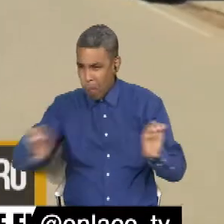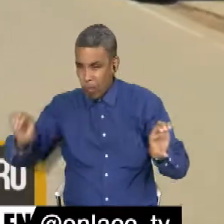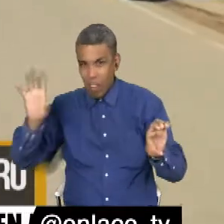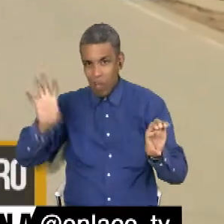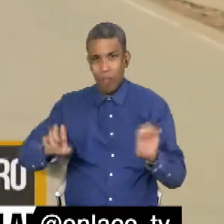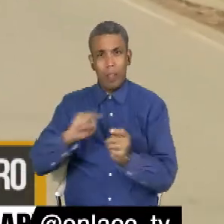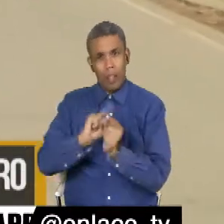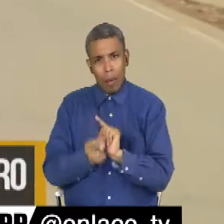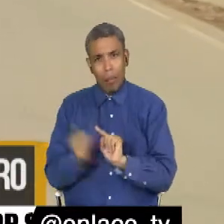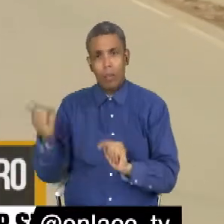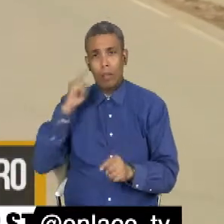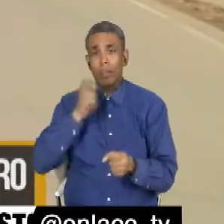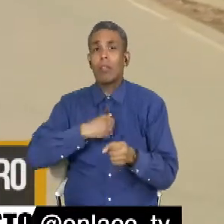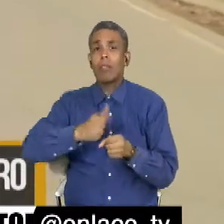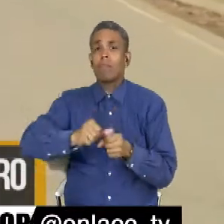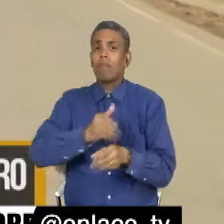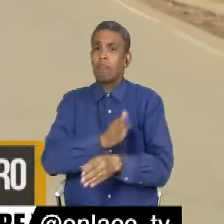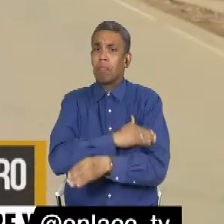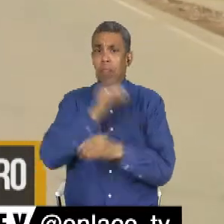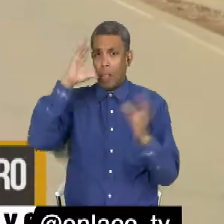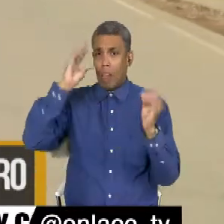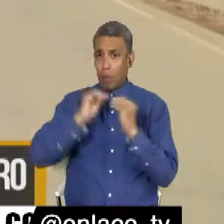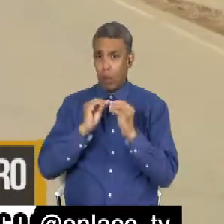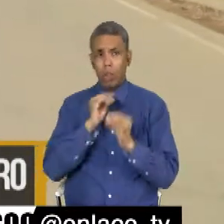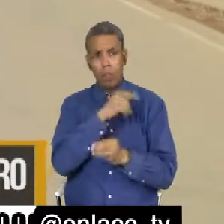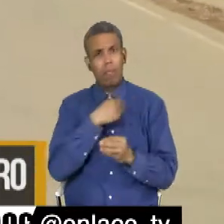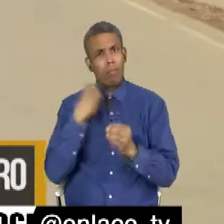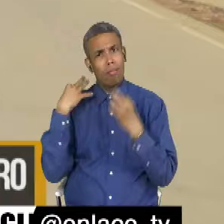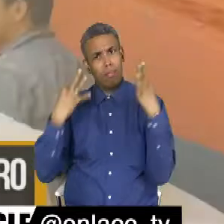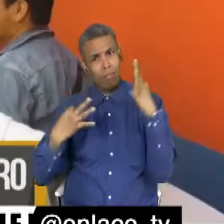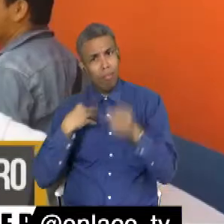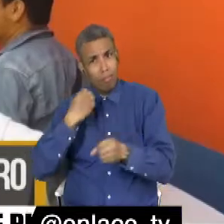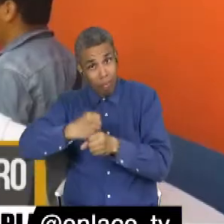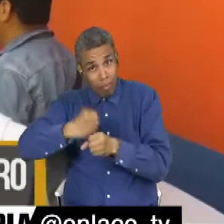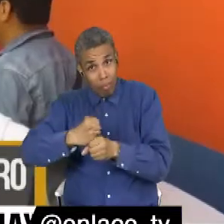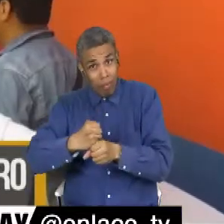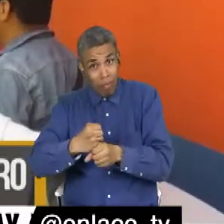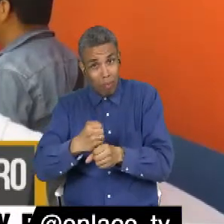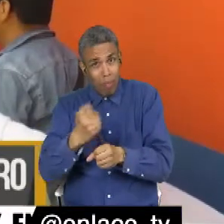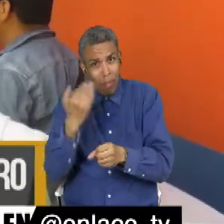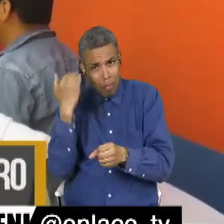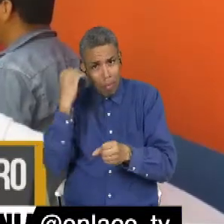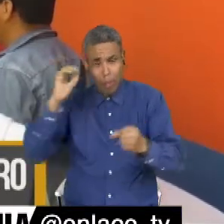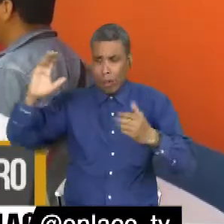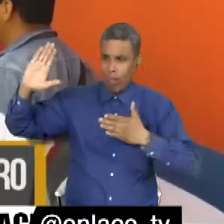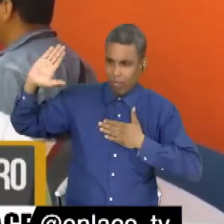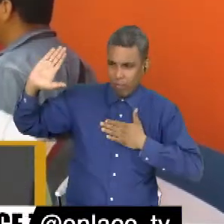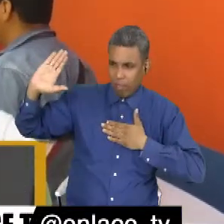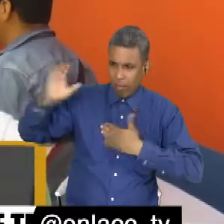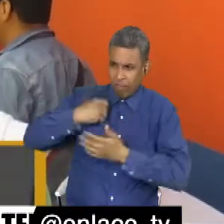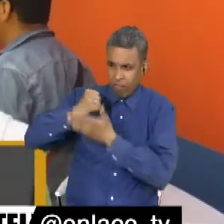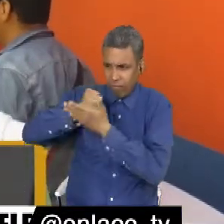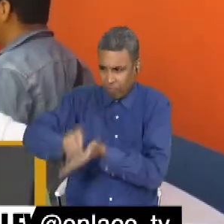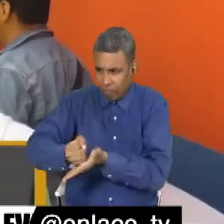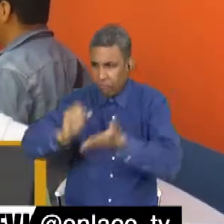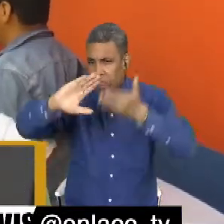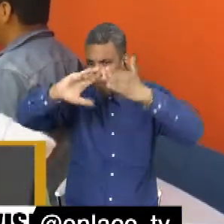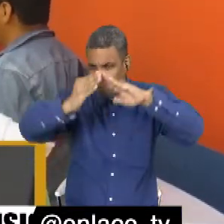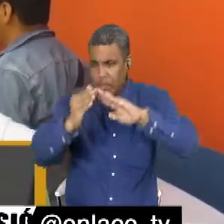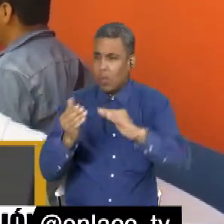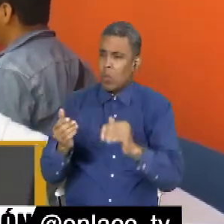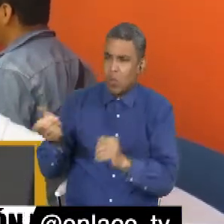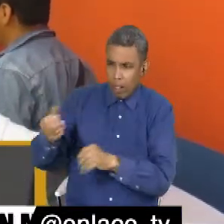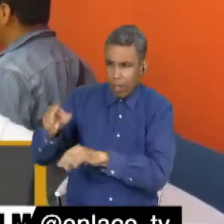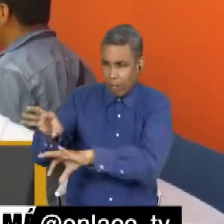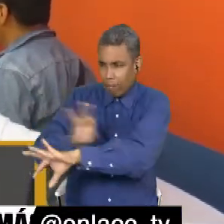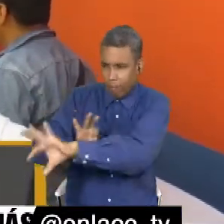no cumpla, incluso con acuerdos de inclusión laboral que ya habían sido firmados. El tema de inclusión laboral, nosotros veníamos trabajando en el corregimiento del